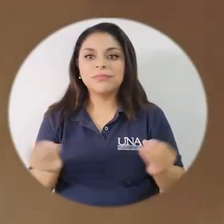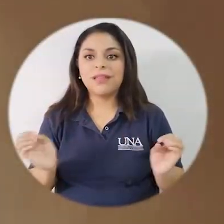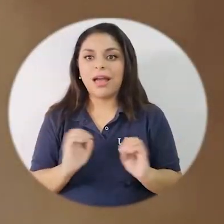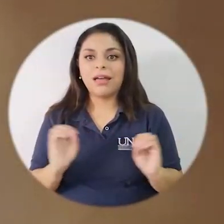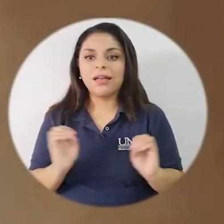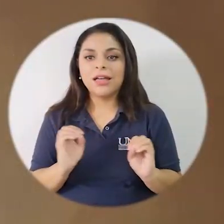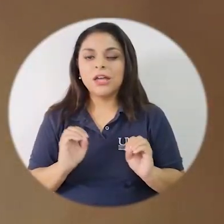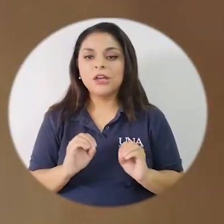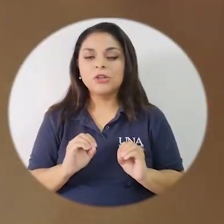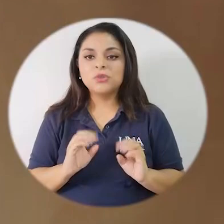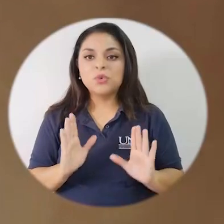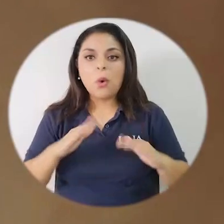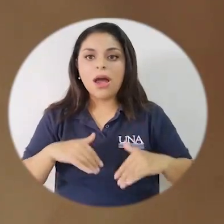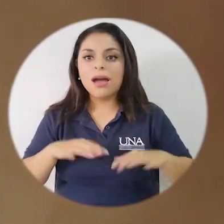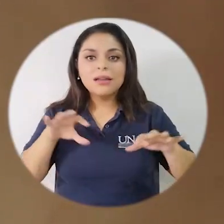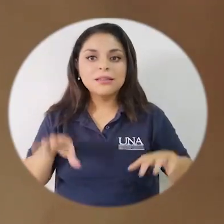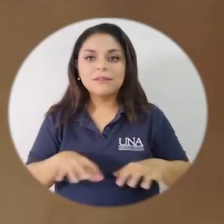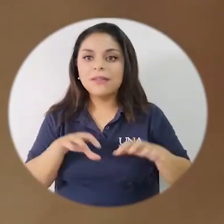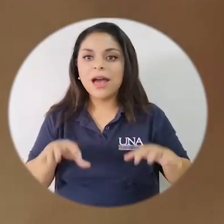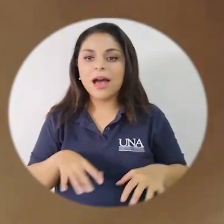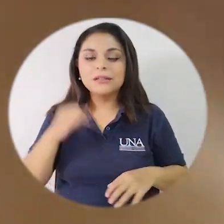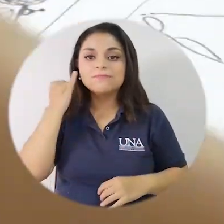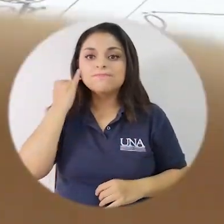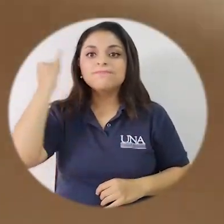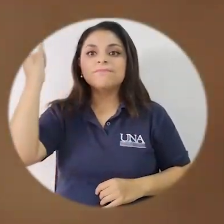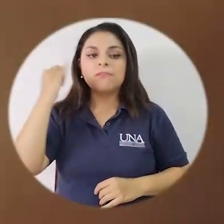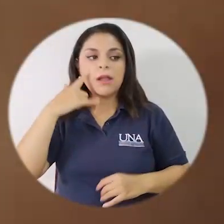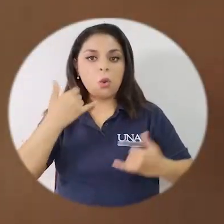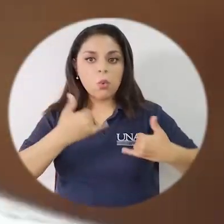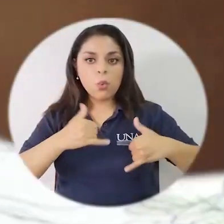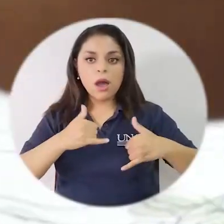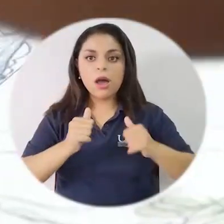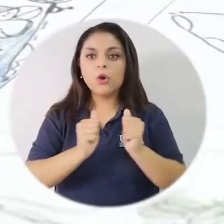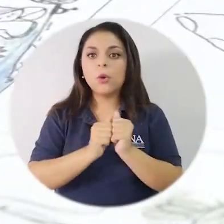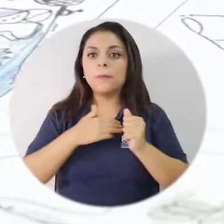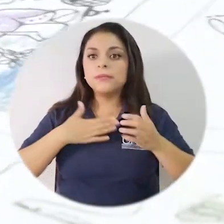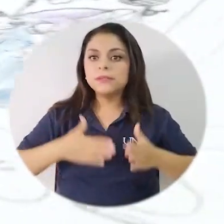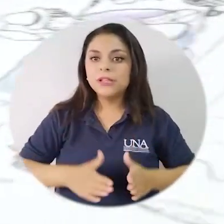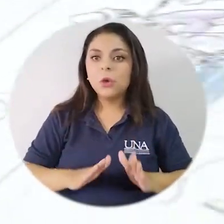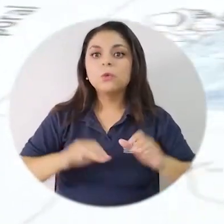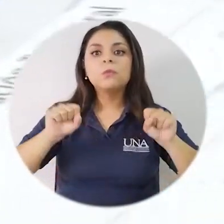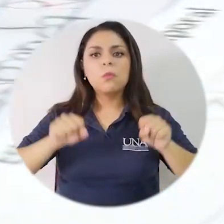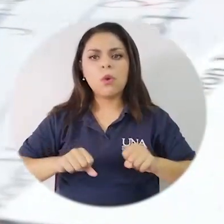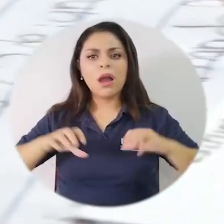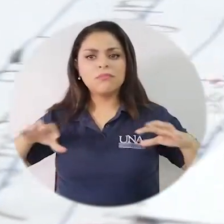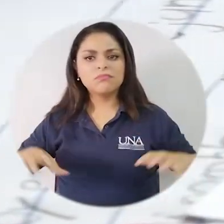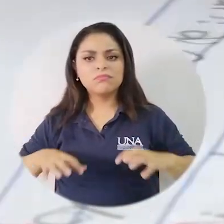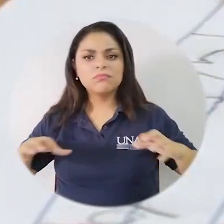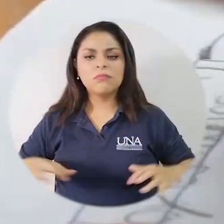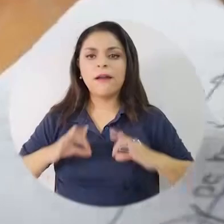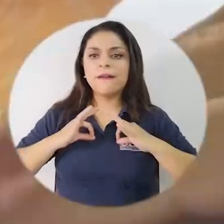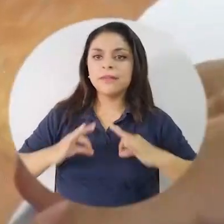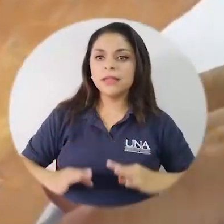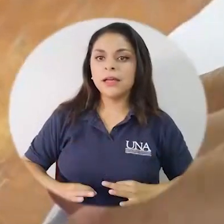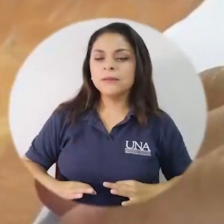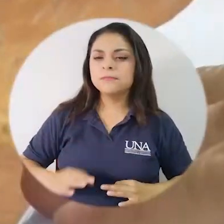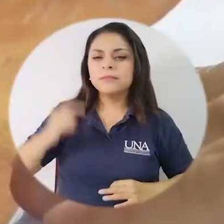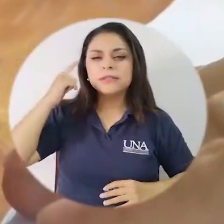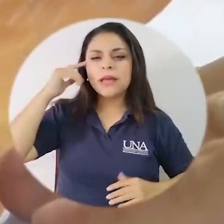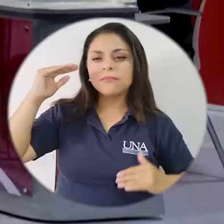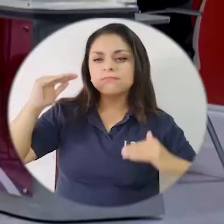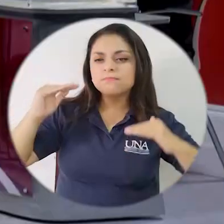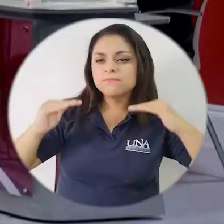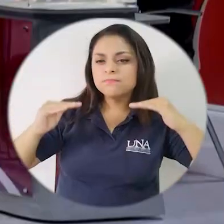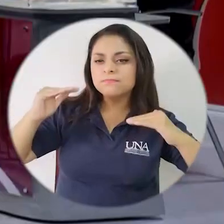puedo generar actividades para jugar que le permitan al niño ser físicamente activo, equilibrar y tener